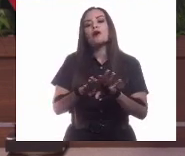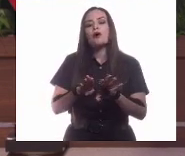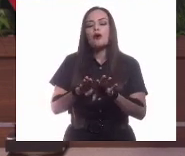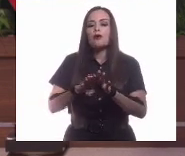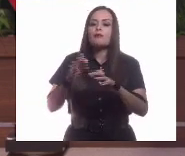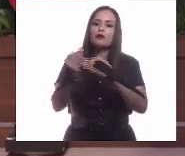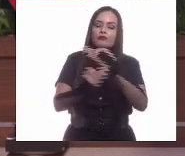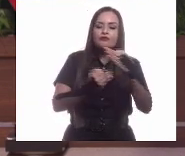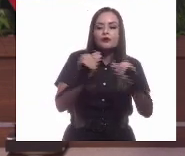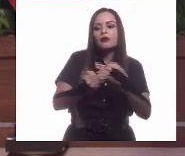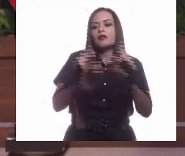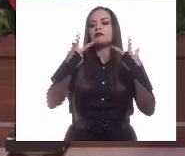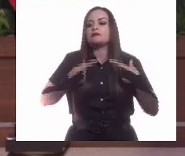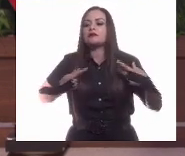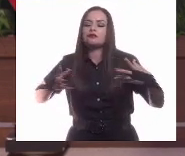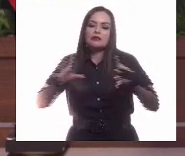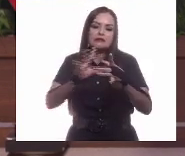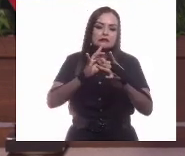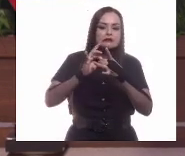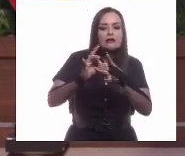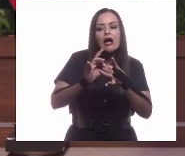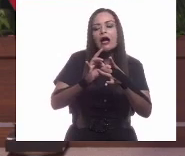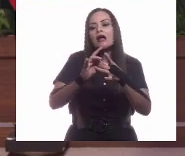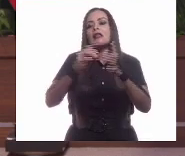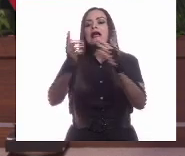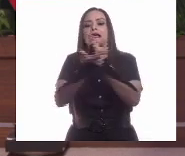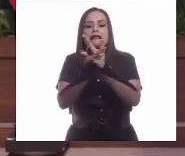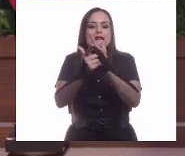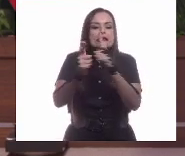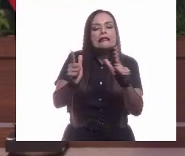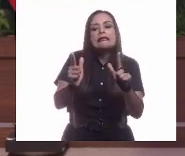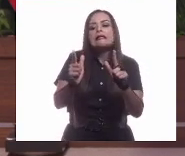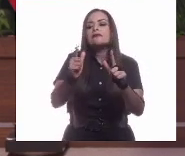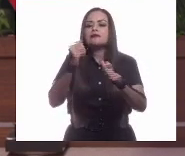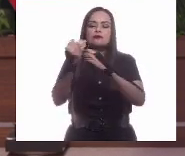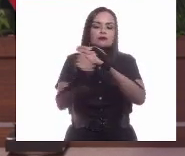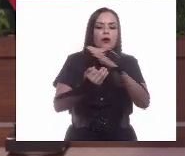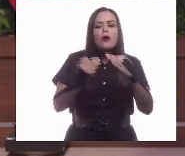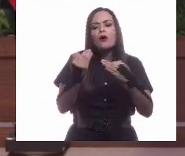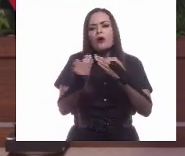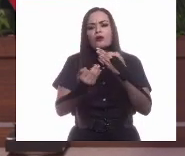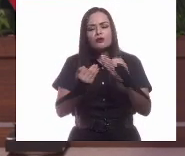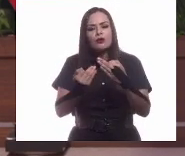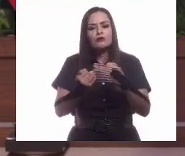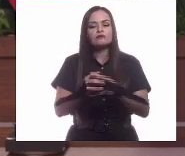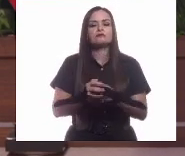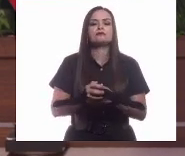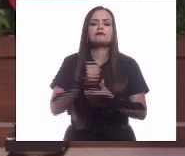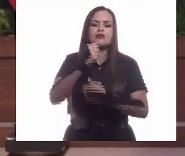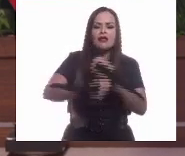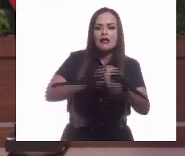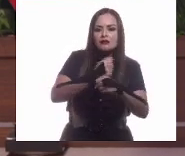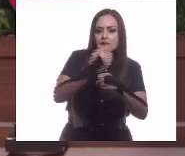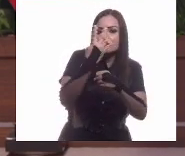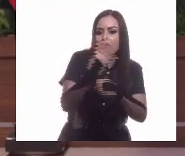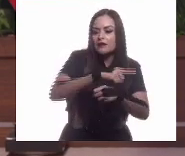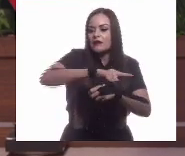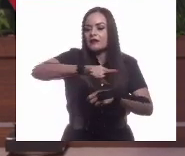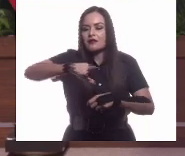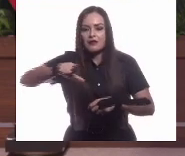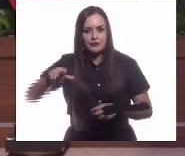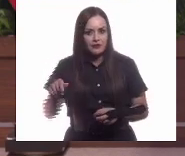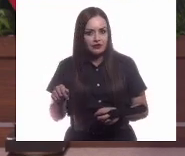la vía de la solidaridad, la libertad y la competitividad. 4 años después, al comenzar esta